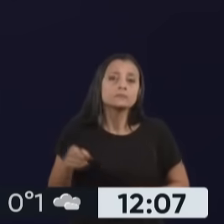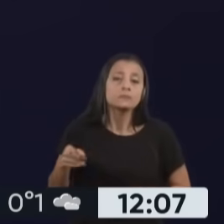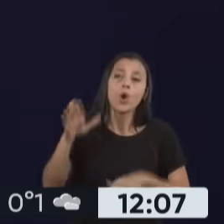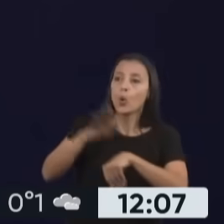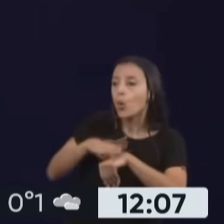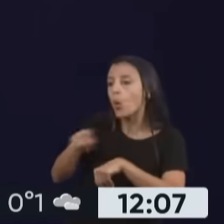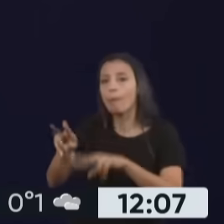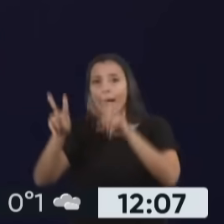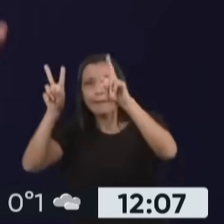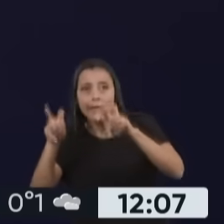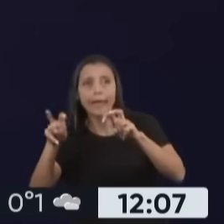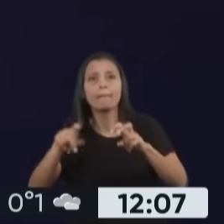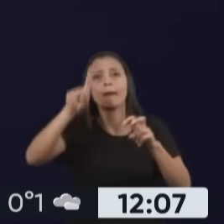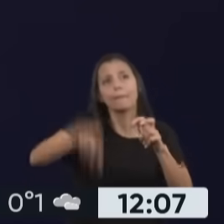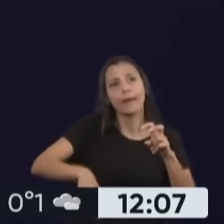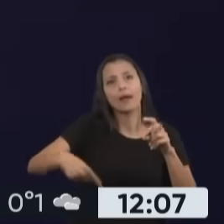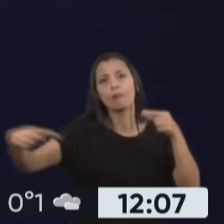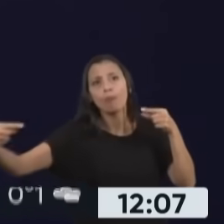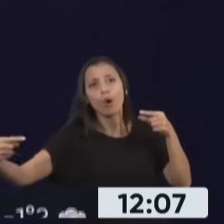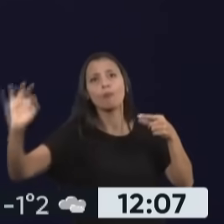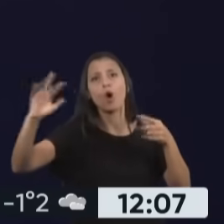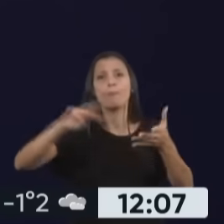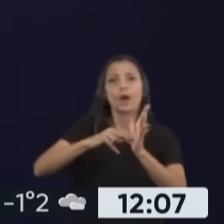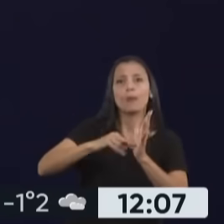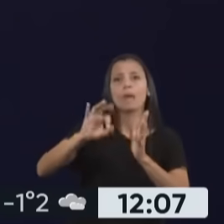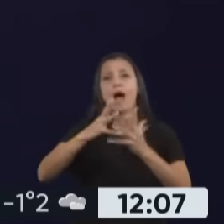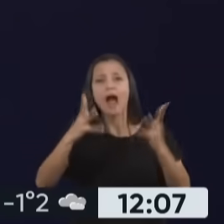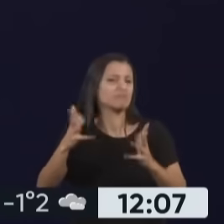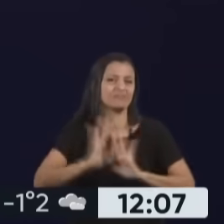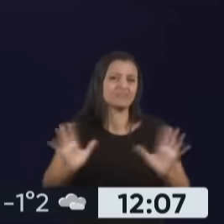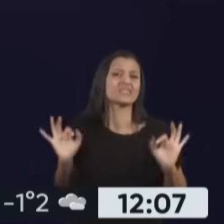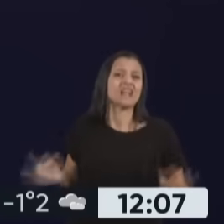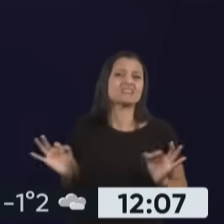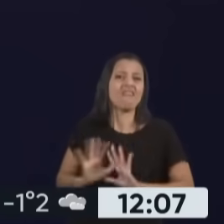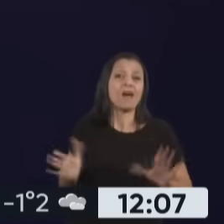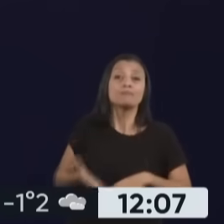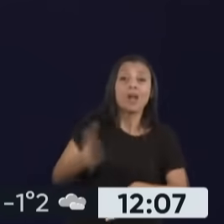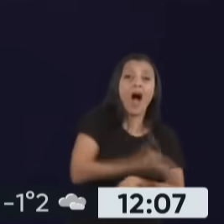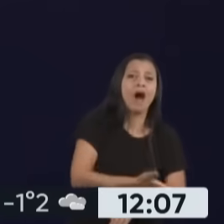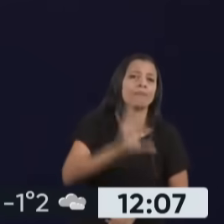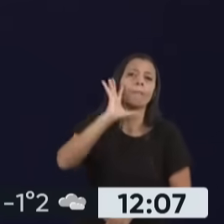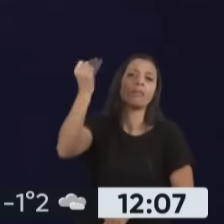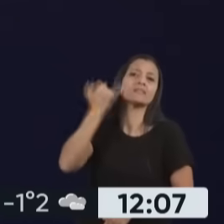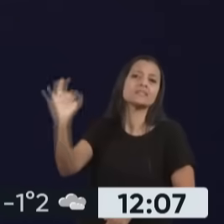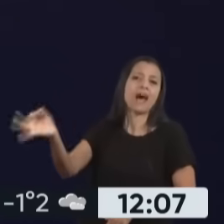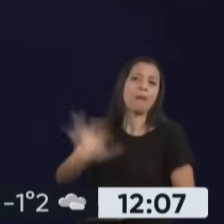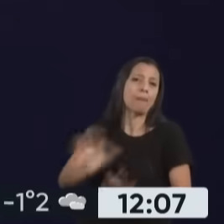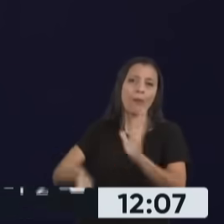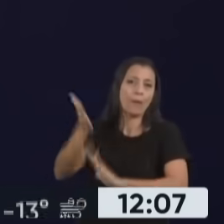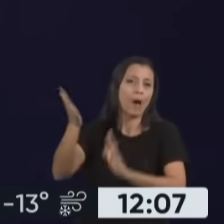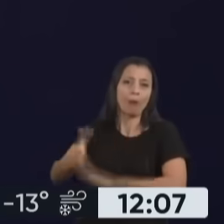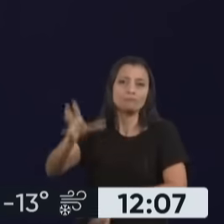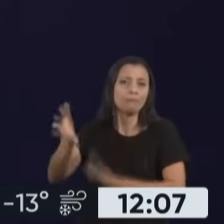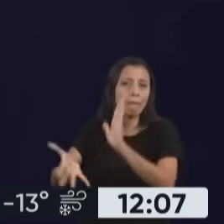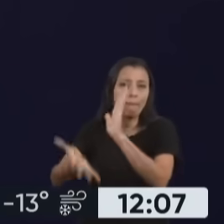de sorpresa o de nada, digamos. O sea, era algo que estaba completamente previsto, que